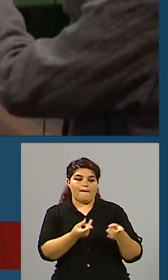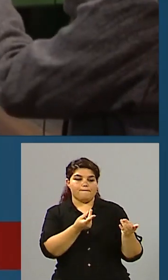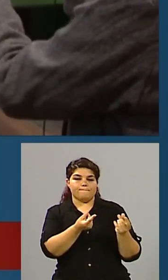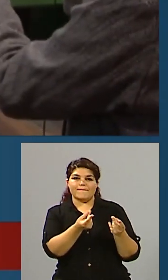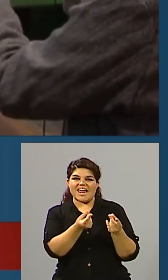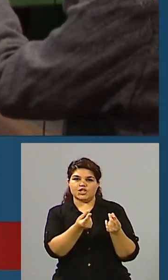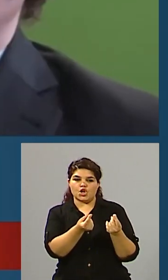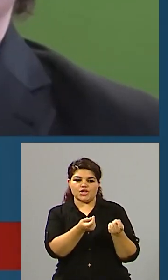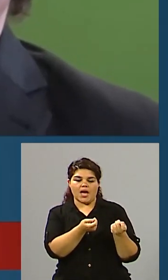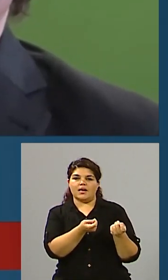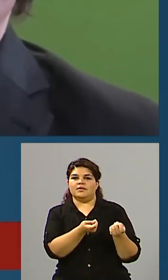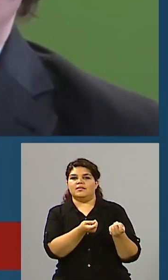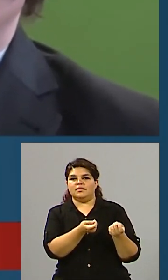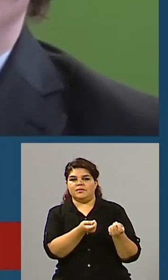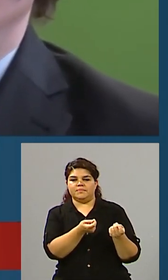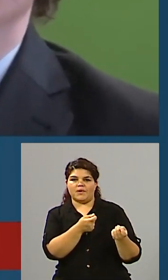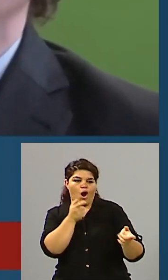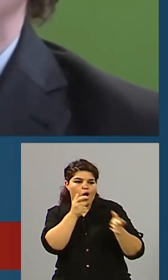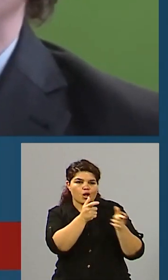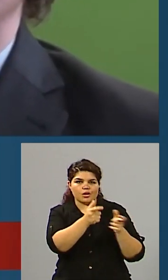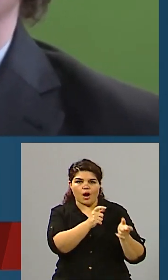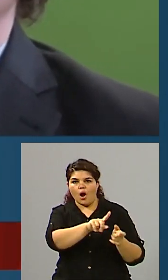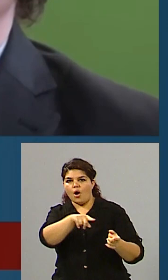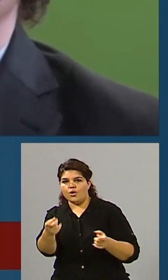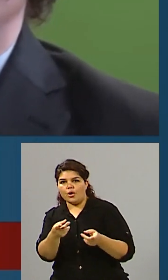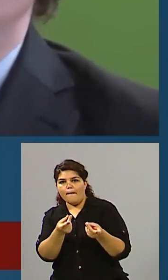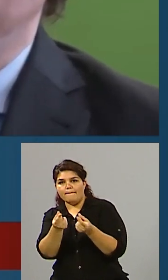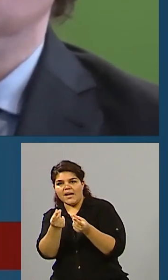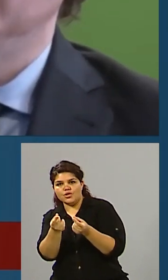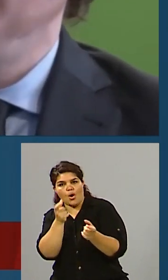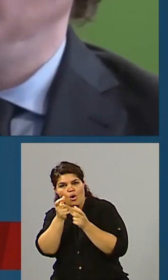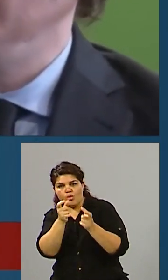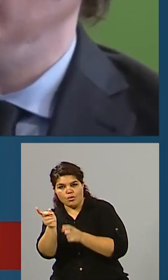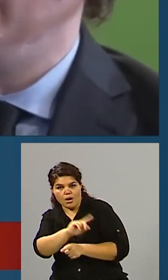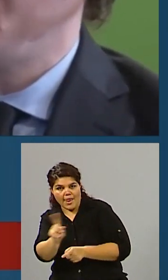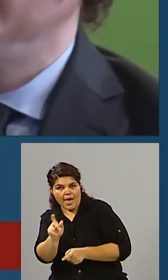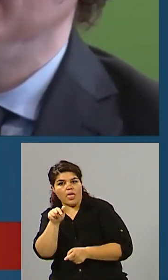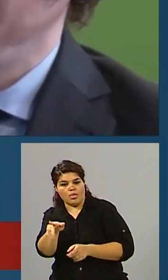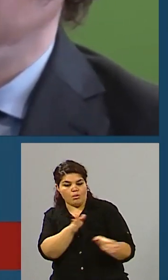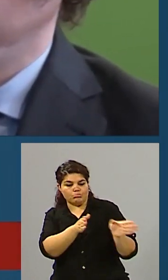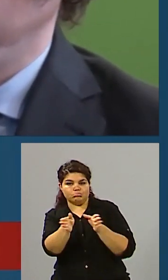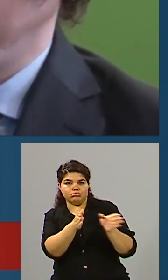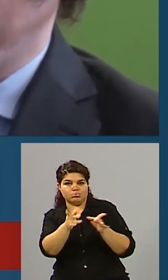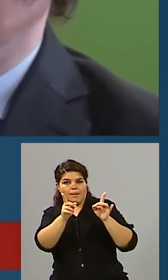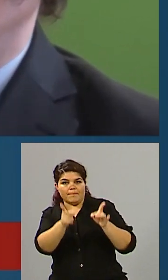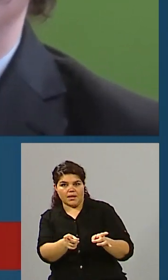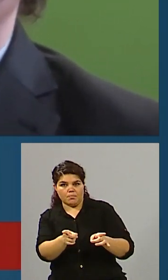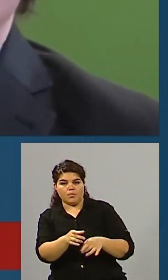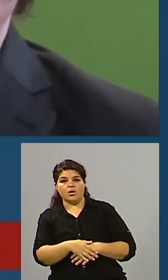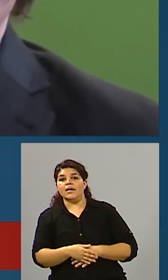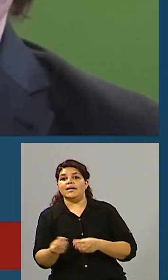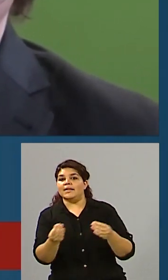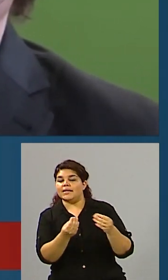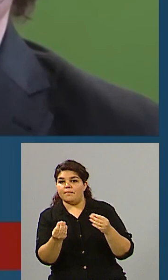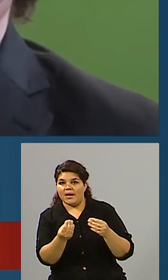administrados a precios no administrados. Lo que habrá que observar es cuál es el timing, cuál es la velocidad de esos